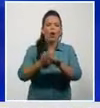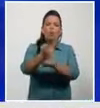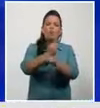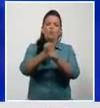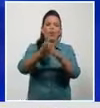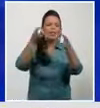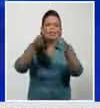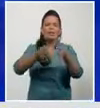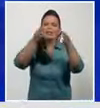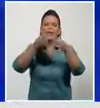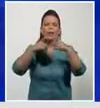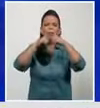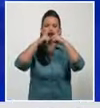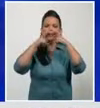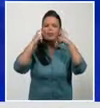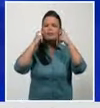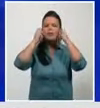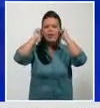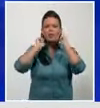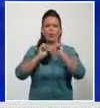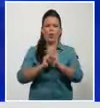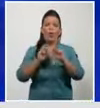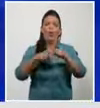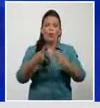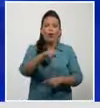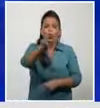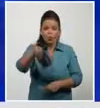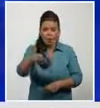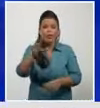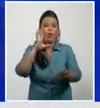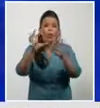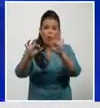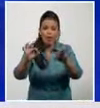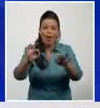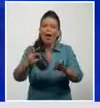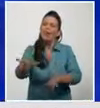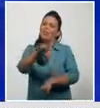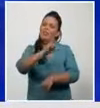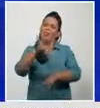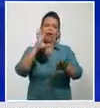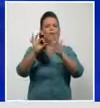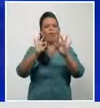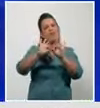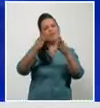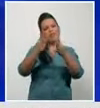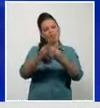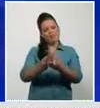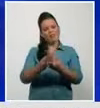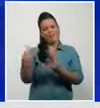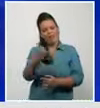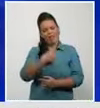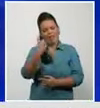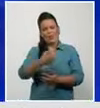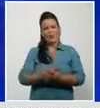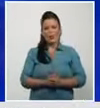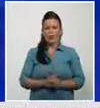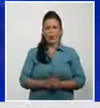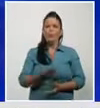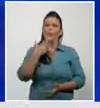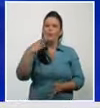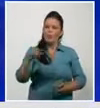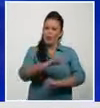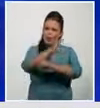siempre, siempre, porque si usted se cuida, cuida a su familia y, por supuesto, nos cuida a nosotros. Tengan todos una excelente jornada y